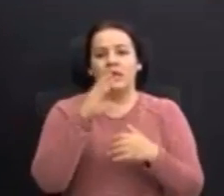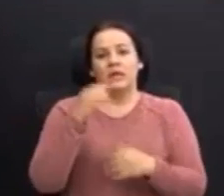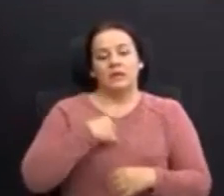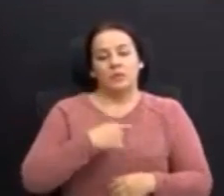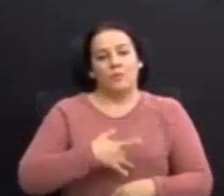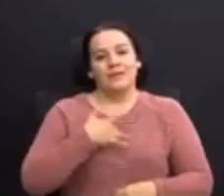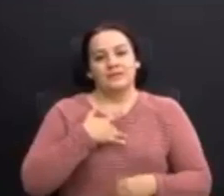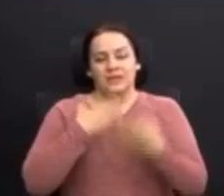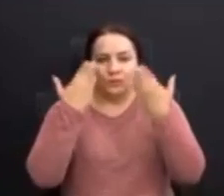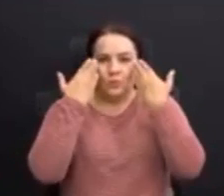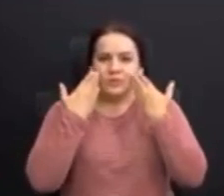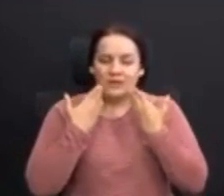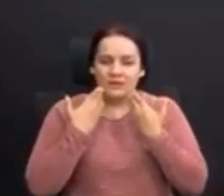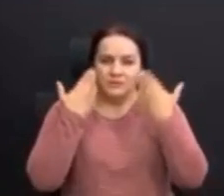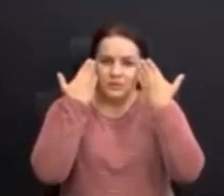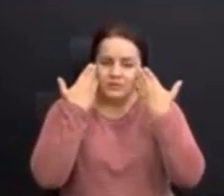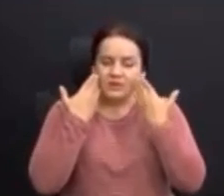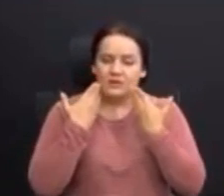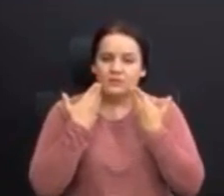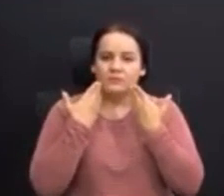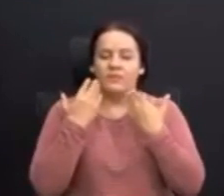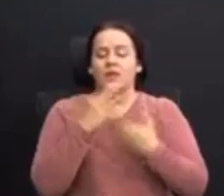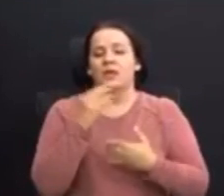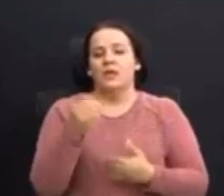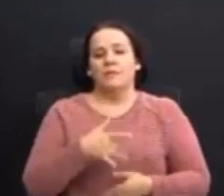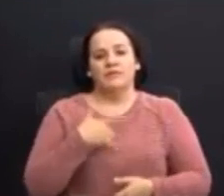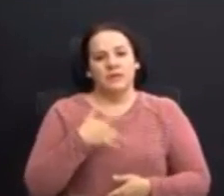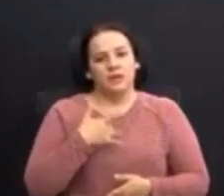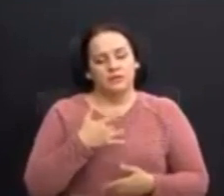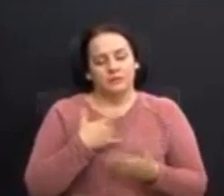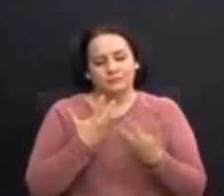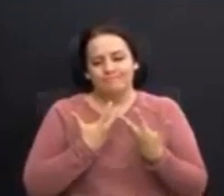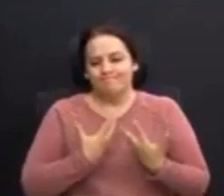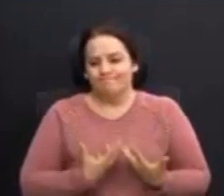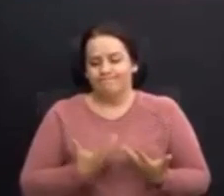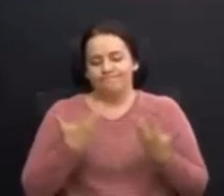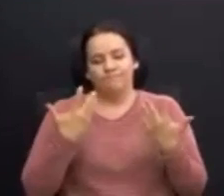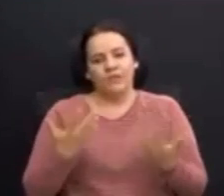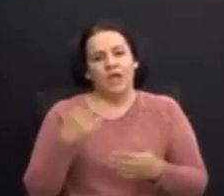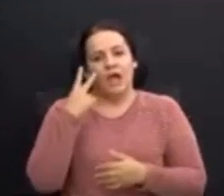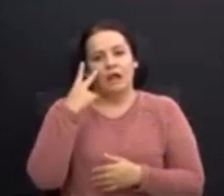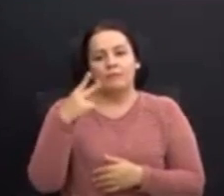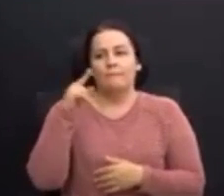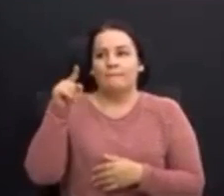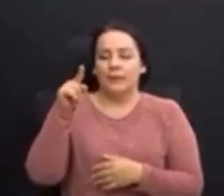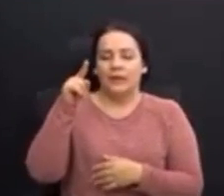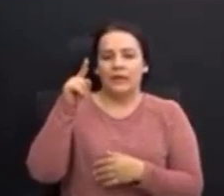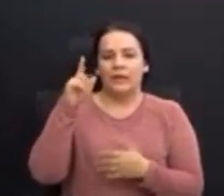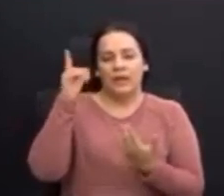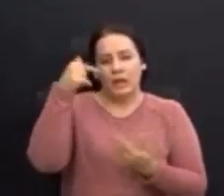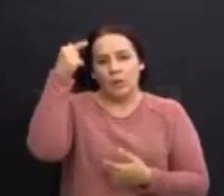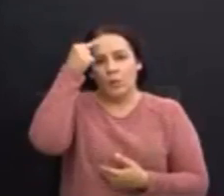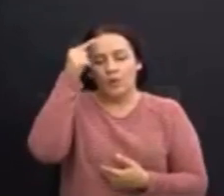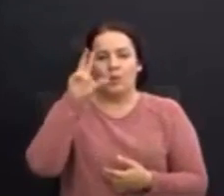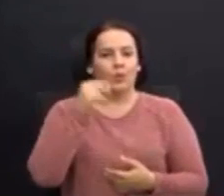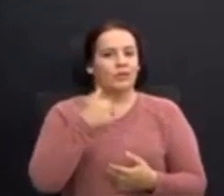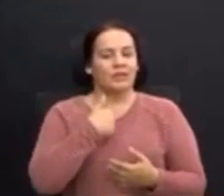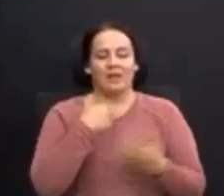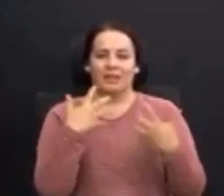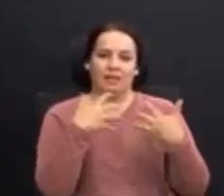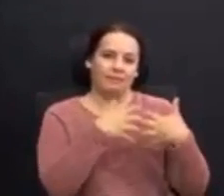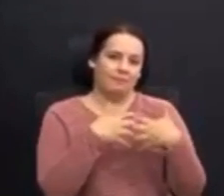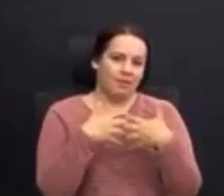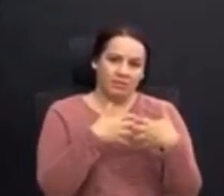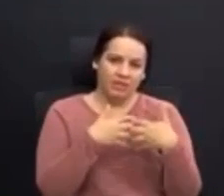siento triste, triste y desilusionado al ver un Poder Ejecutivo que no tiene la empatía. Y vemos